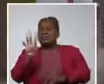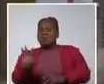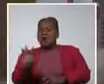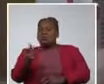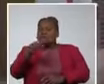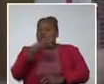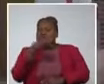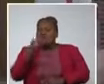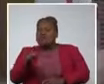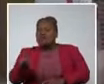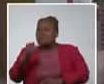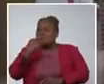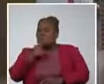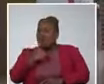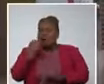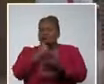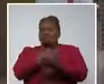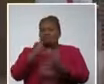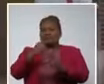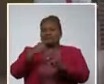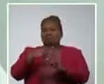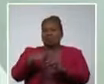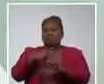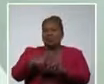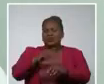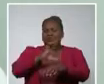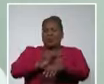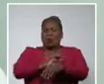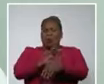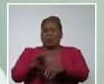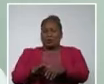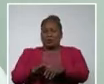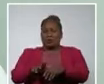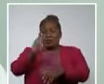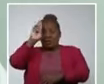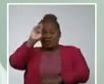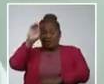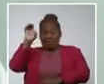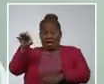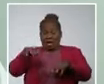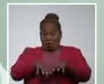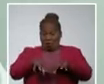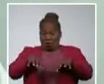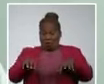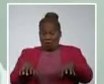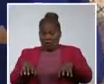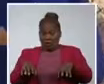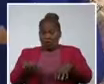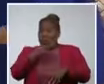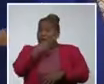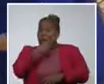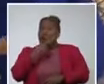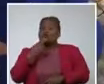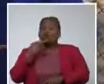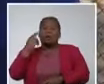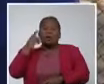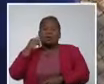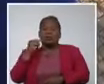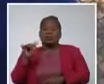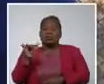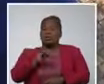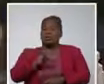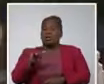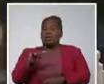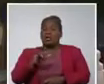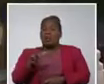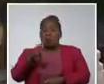la COVID, los cuales están asintomáticos y están ingresados en el centro de aislamiento de la José Martí aquí en nuestra provincia. También en el estudio, en la